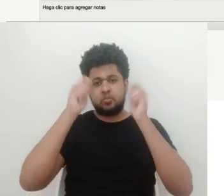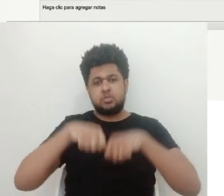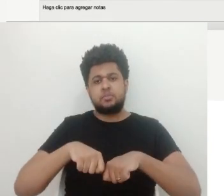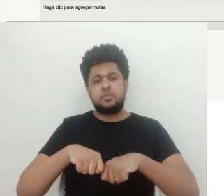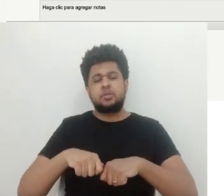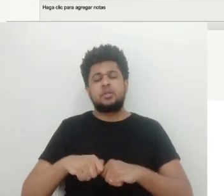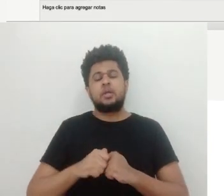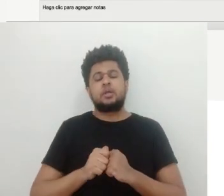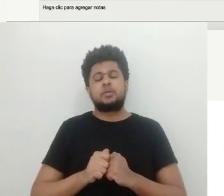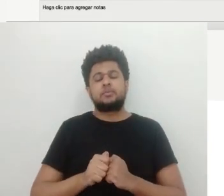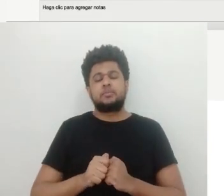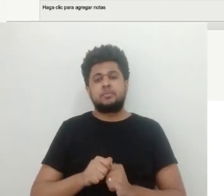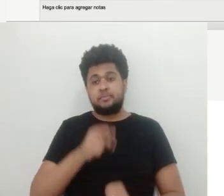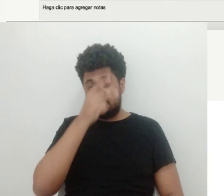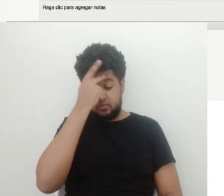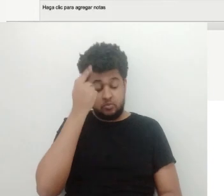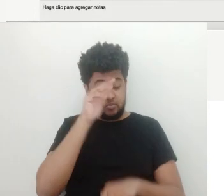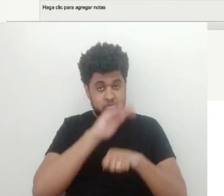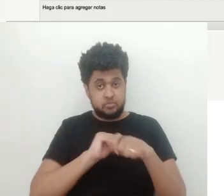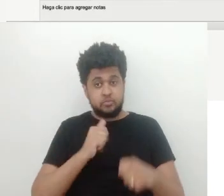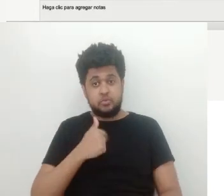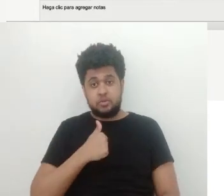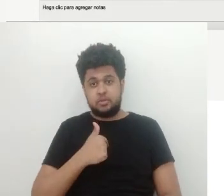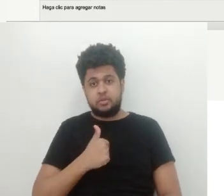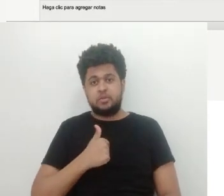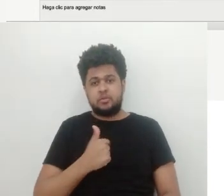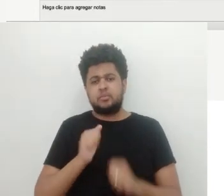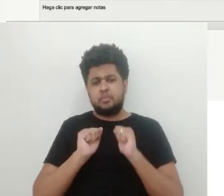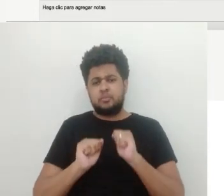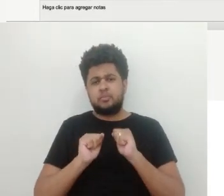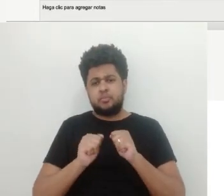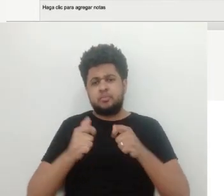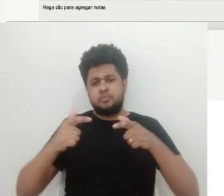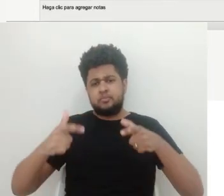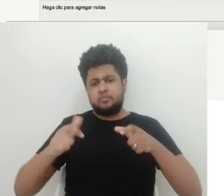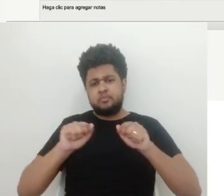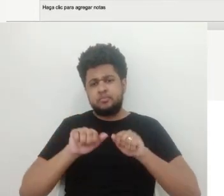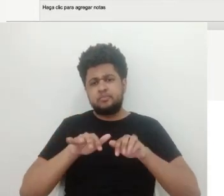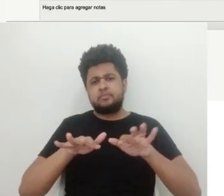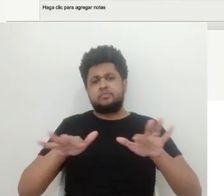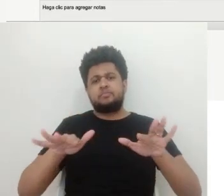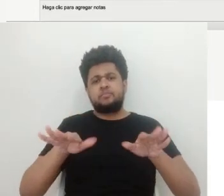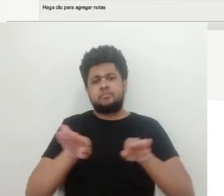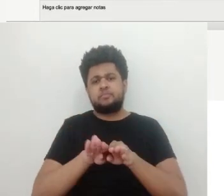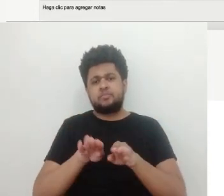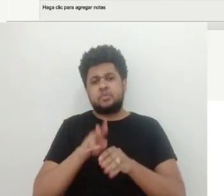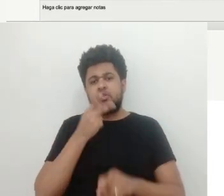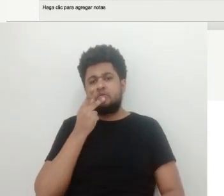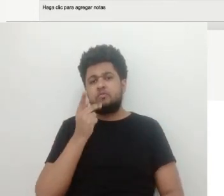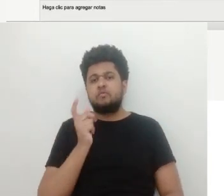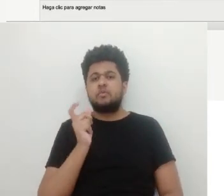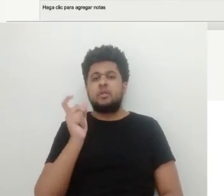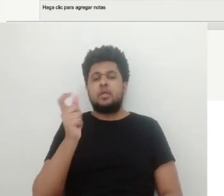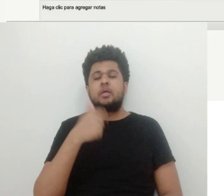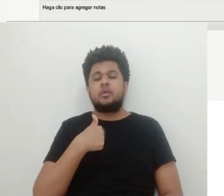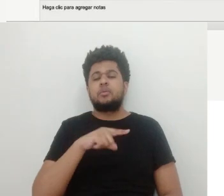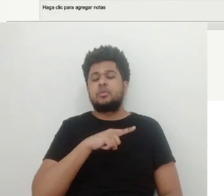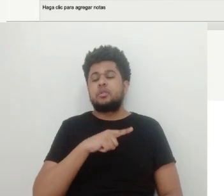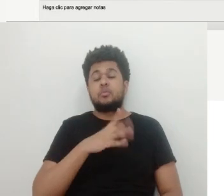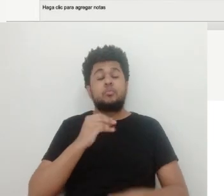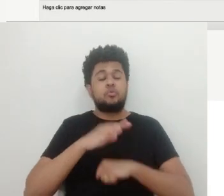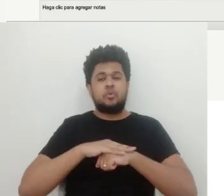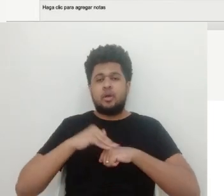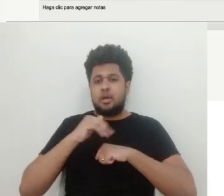De antemano pido, bueno, no sé si disculpas, pero aviso de mi portuñol, que yo creo que se conoce mucho en la UNILA. A mí todavía